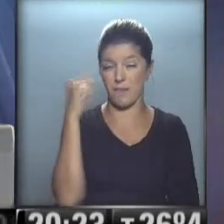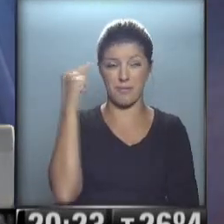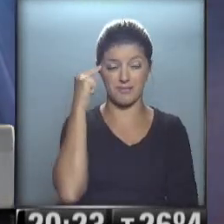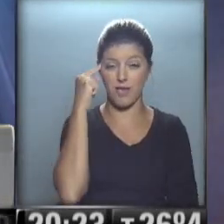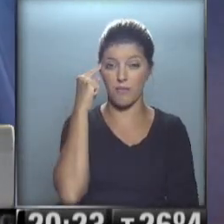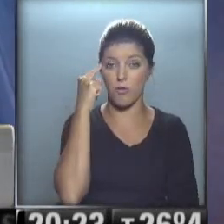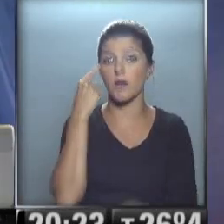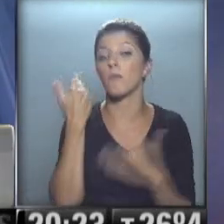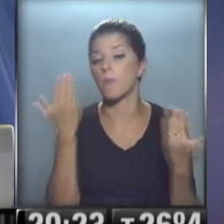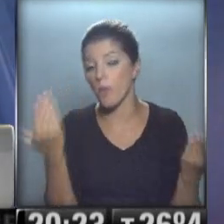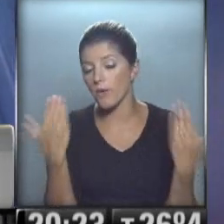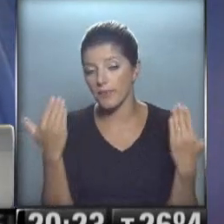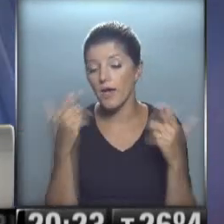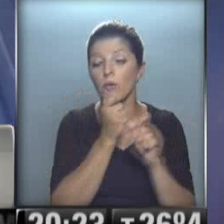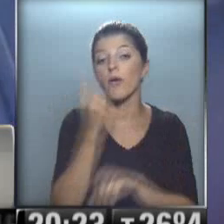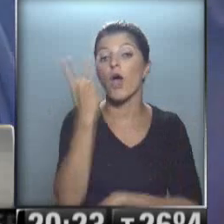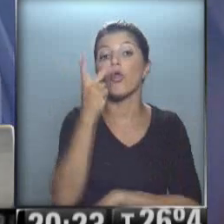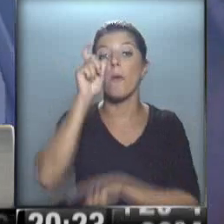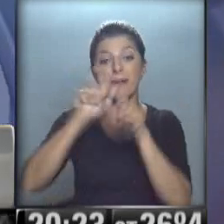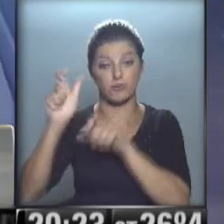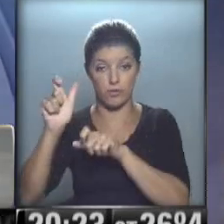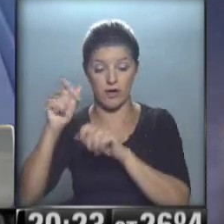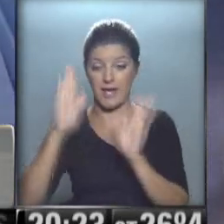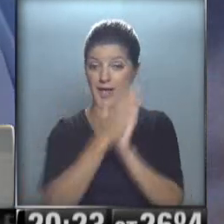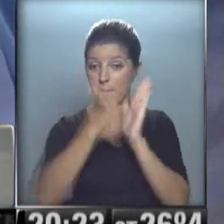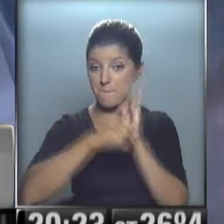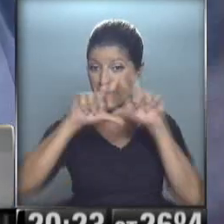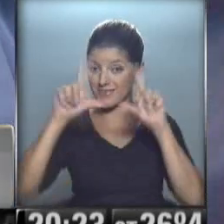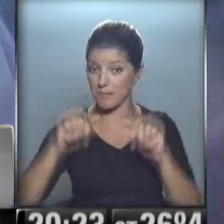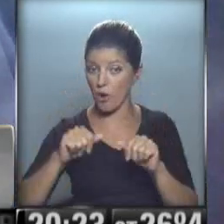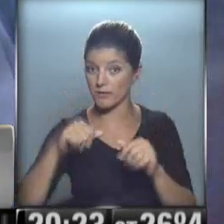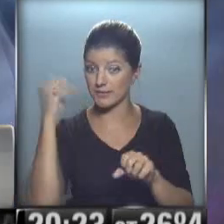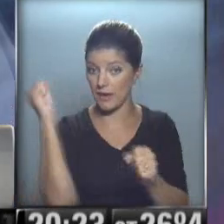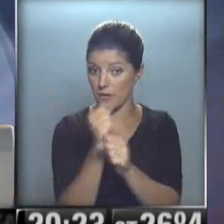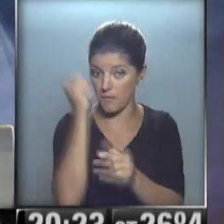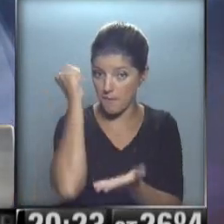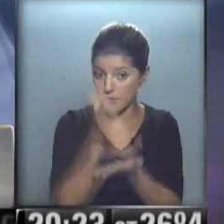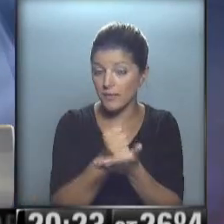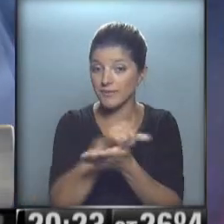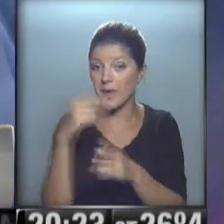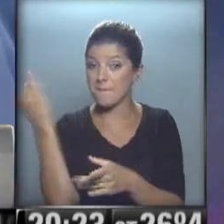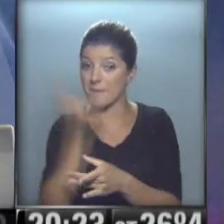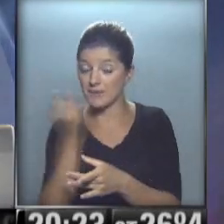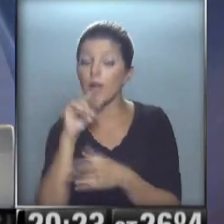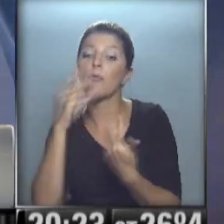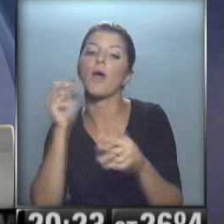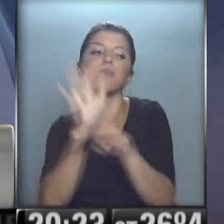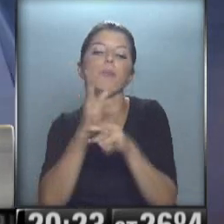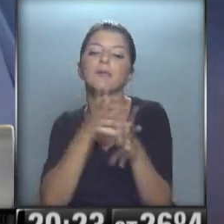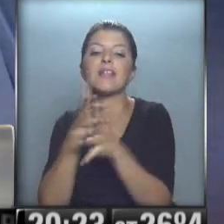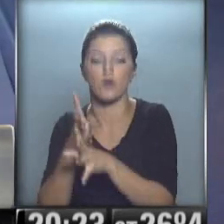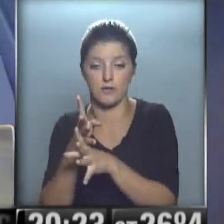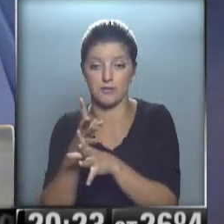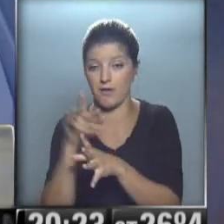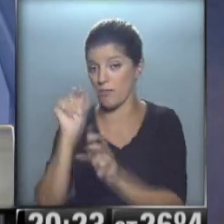que, bueno, frente a dos pasajeros con pasaporte falsificado o que no eran de ellos, bueno, se tratara de posibles terroristas. Eso ya